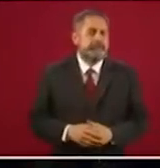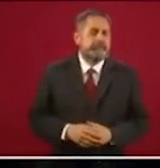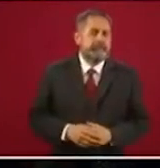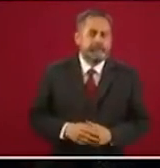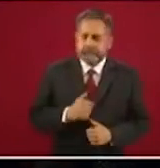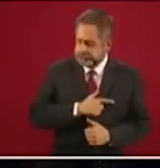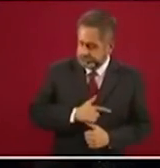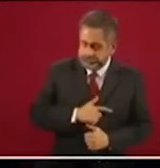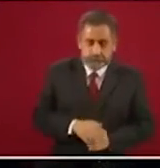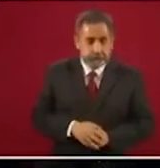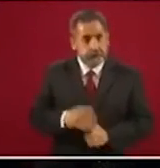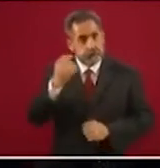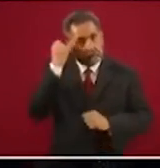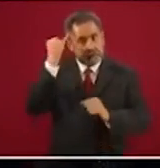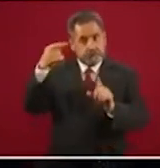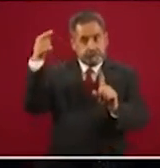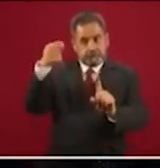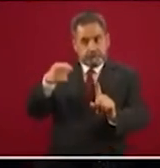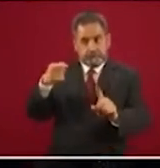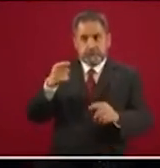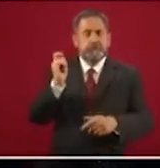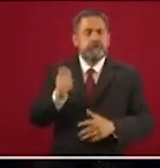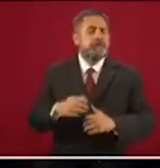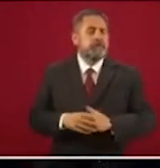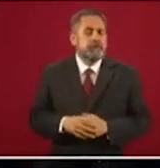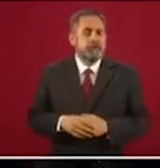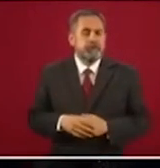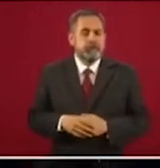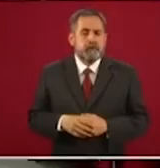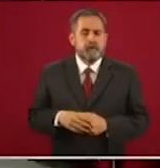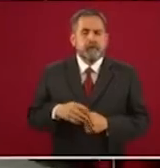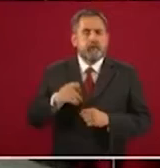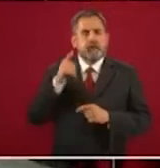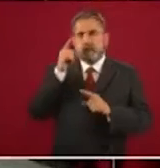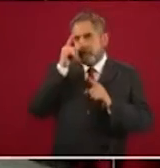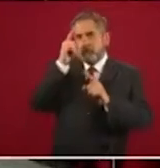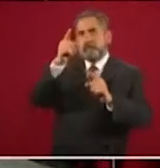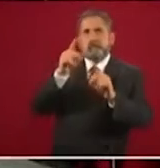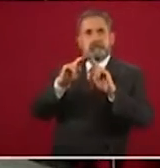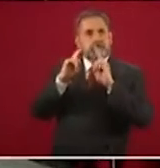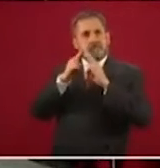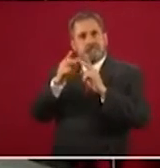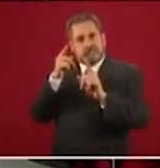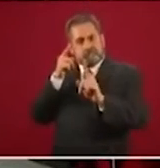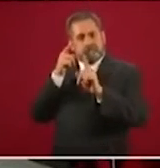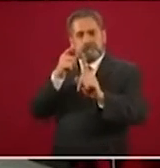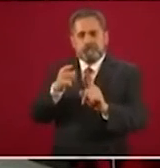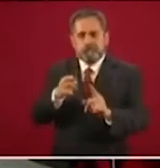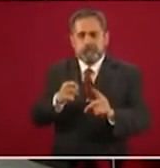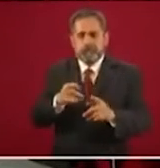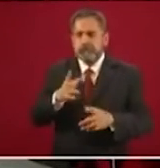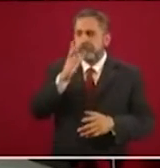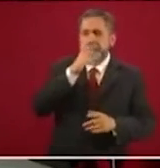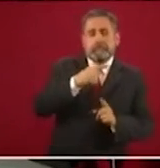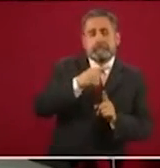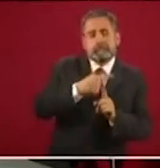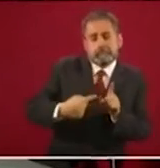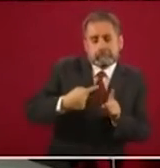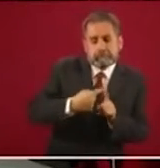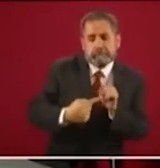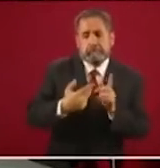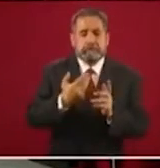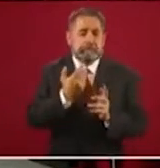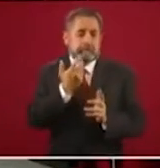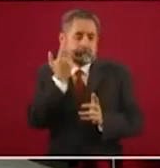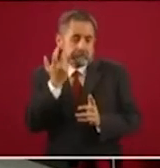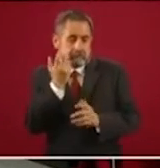La idea fundamental es que tenemos que tener unidad de propósito. No se puede a medias garantizar